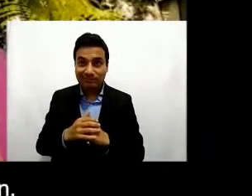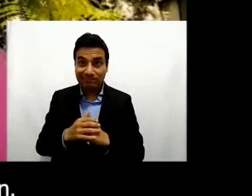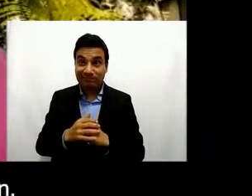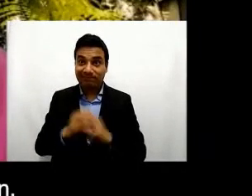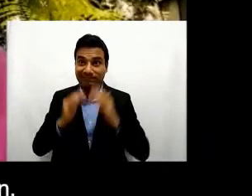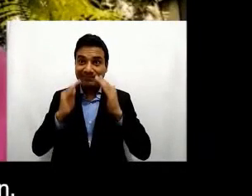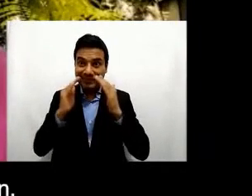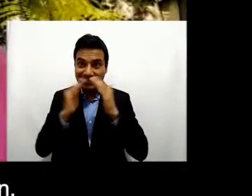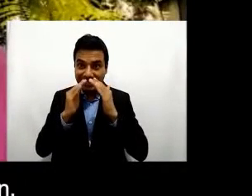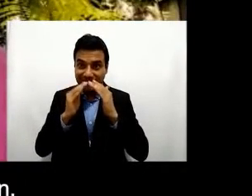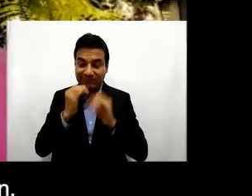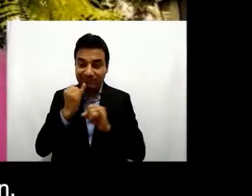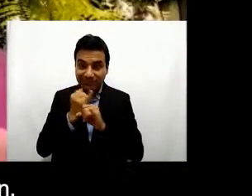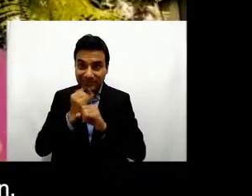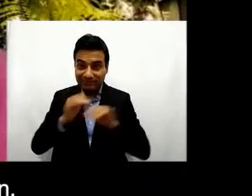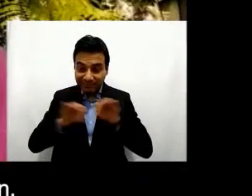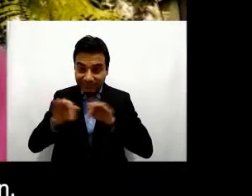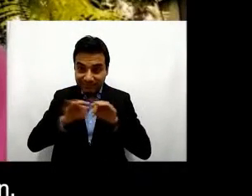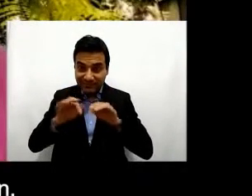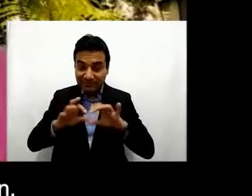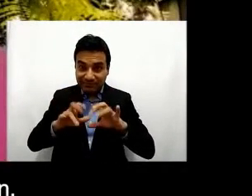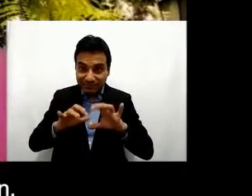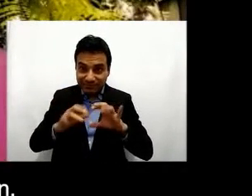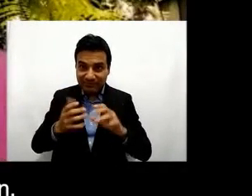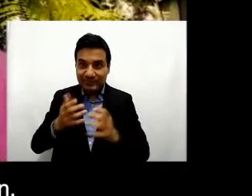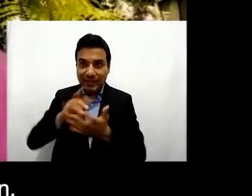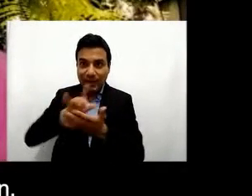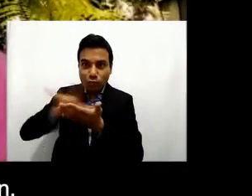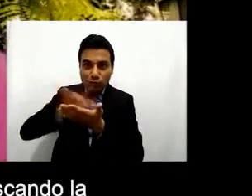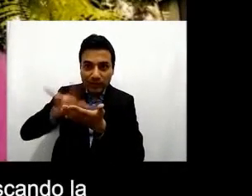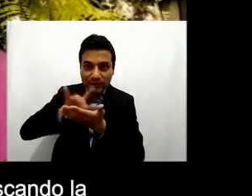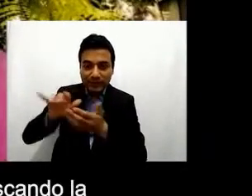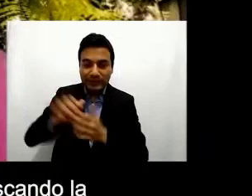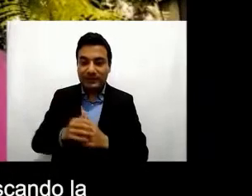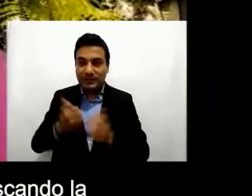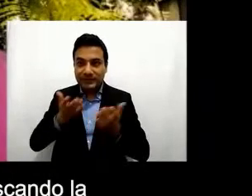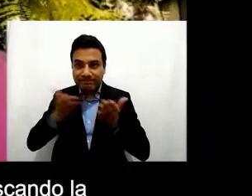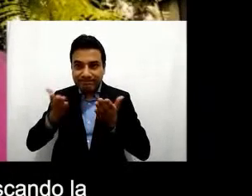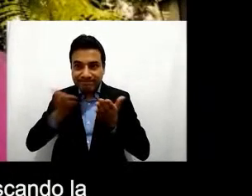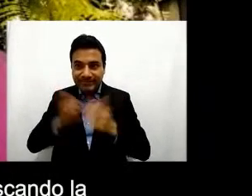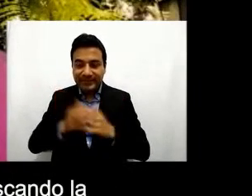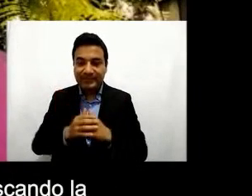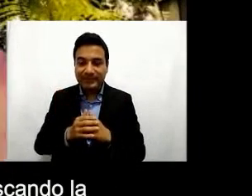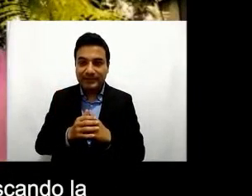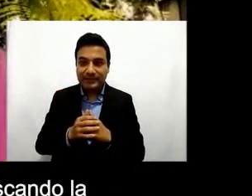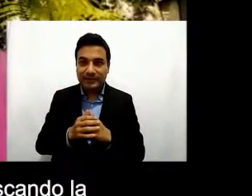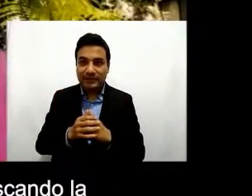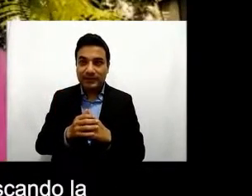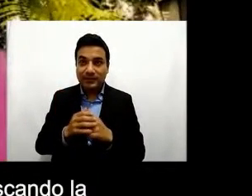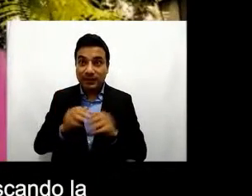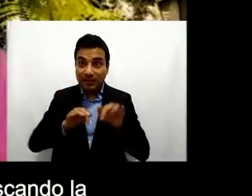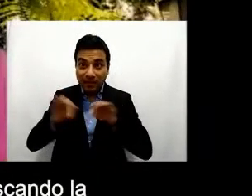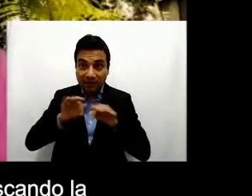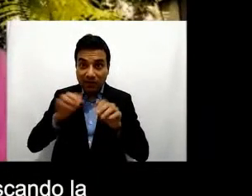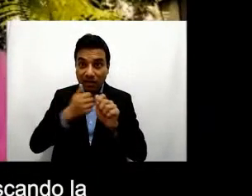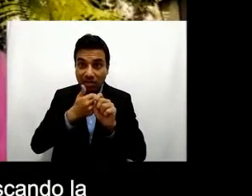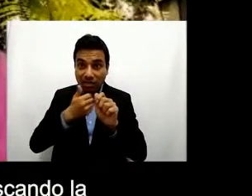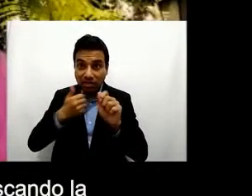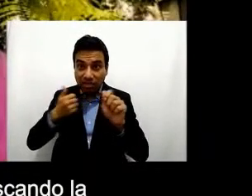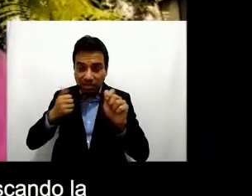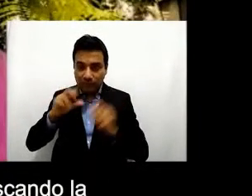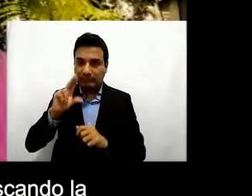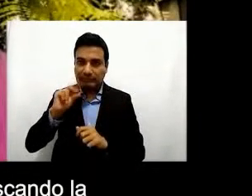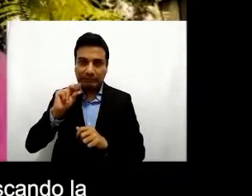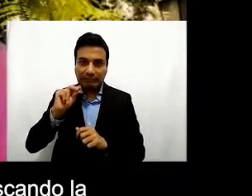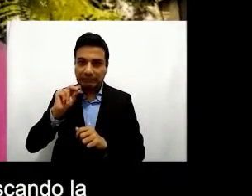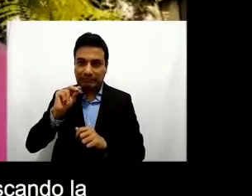y seguir dando los servicios que se requieren, seguir dando resultados, no dejar atrás nada, sino innovar y estar buscando la forma de